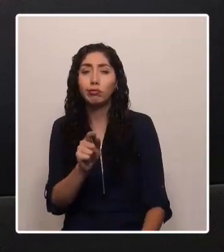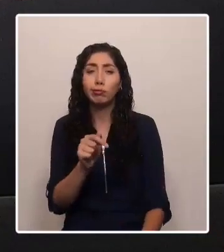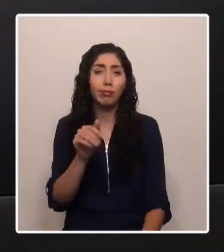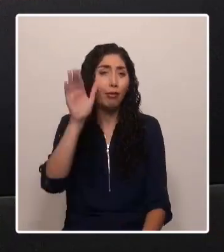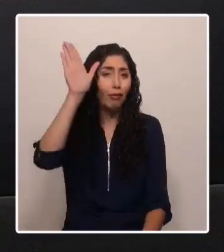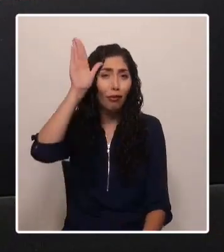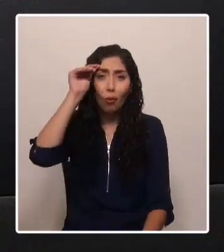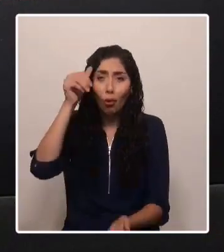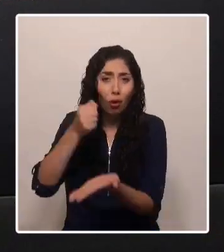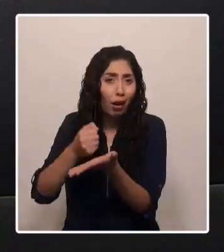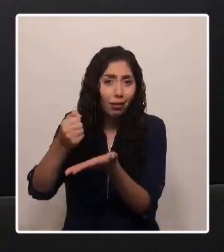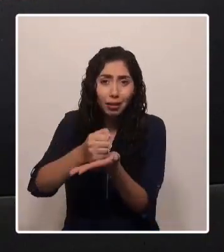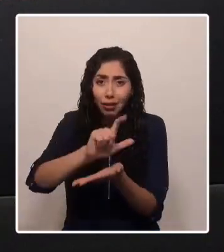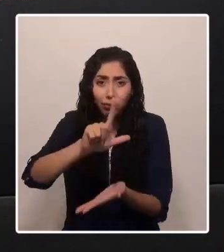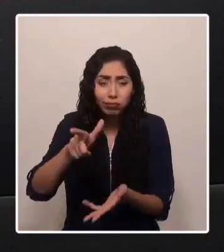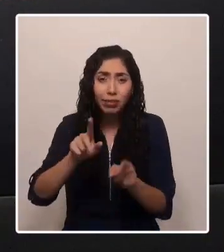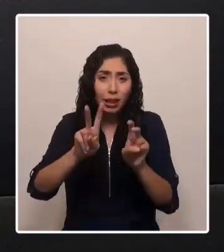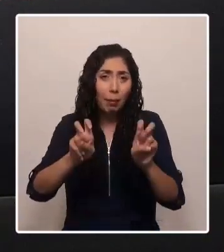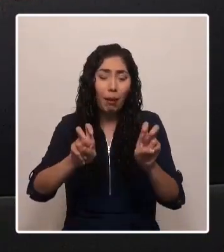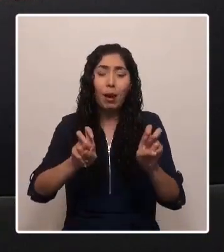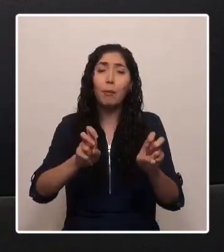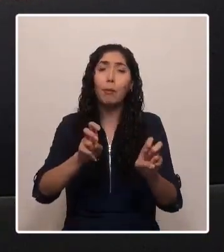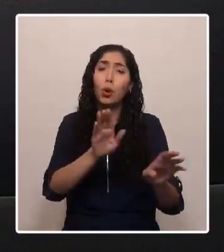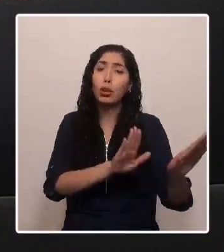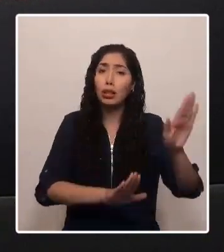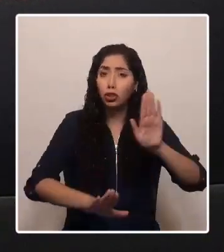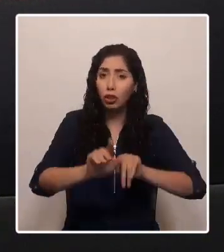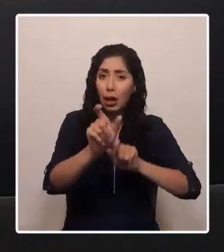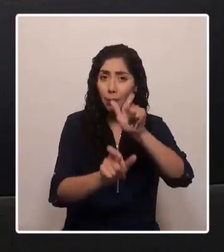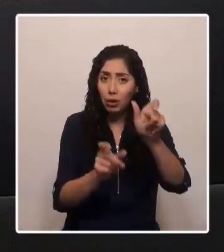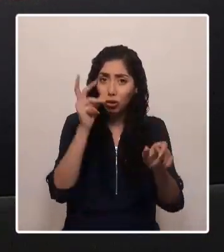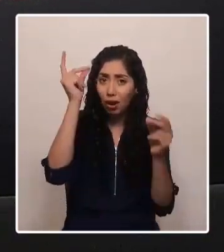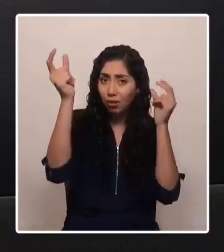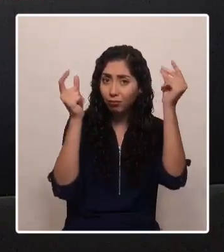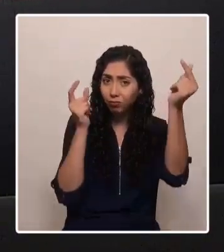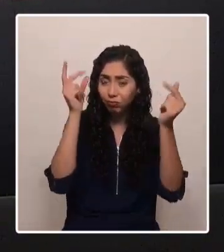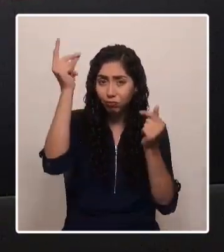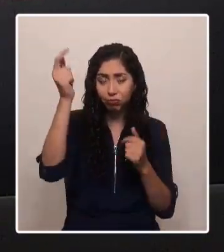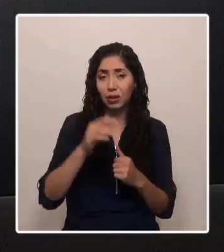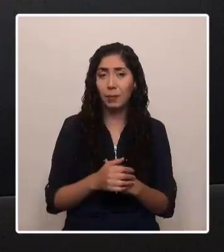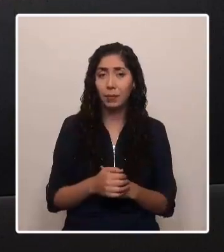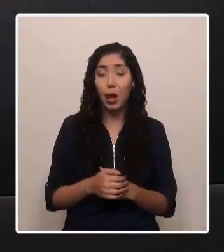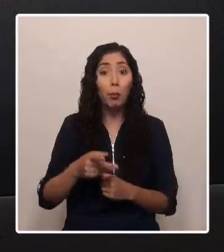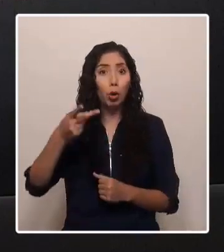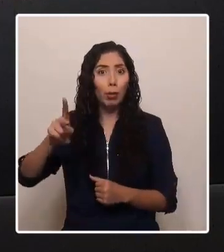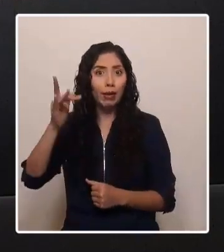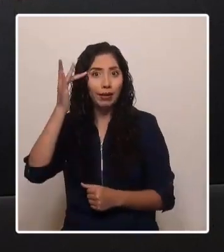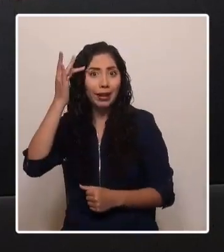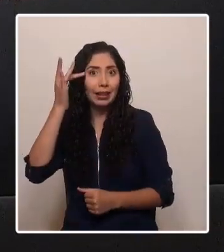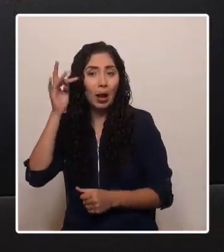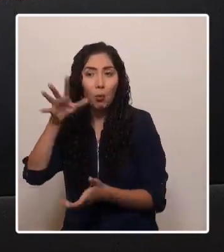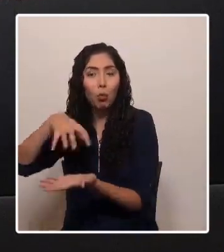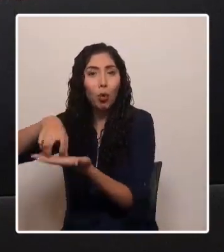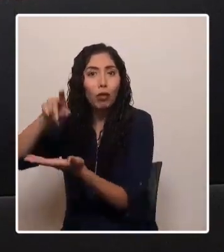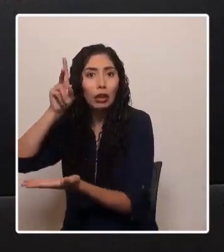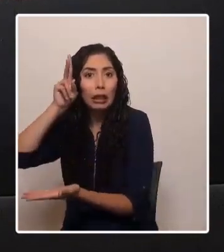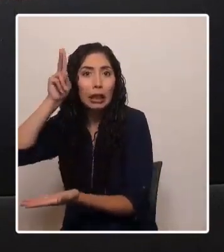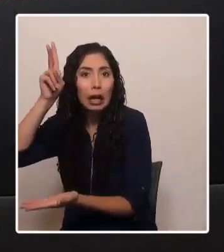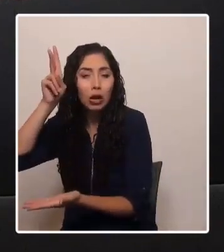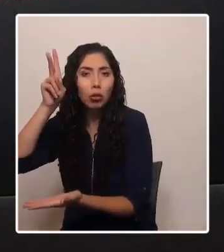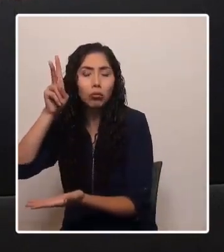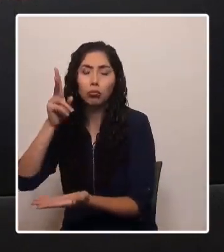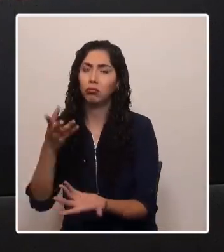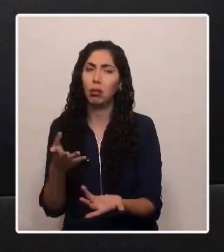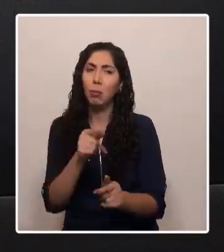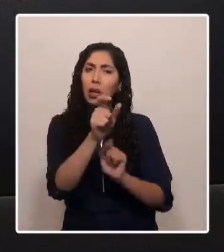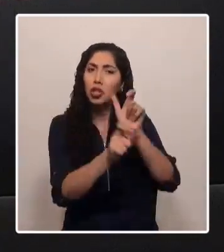innecesariamente la protección de nuestros creativos. Propiedad intelectual para los pueblos originarios y mera protección de intereses para el resto